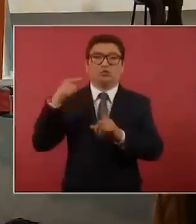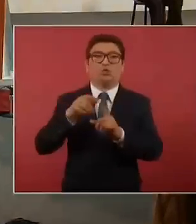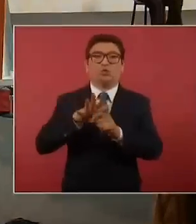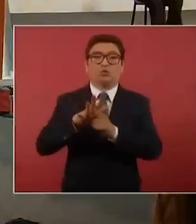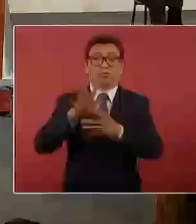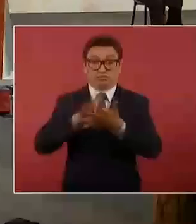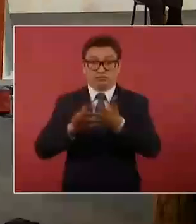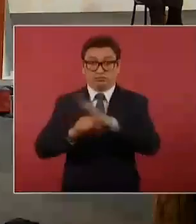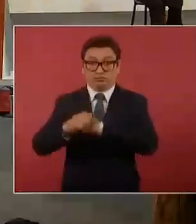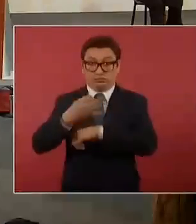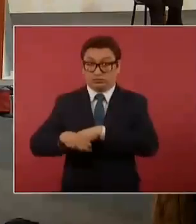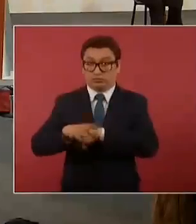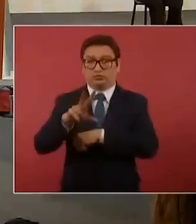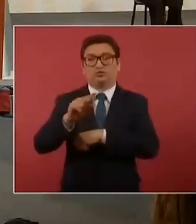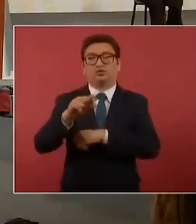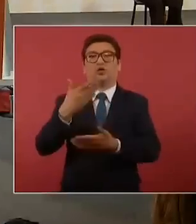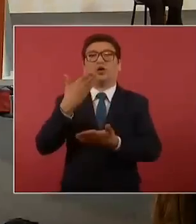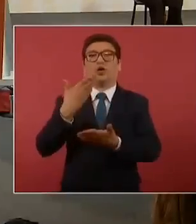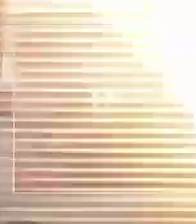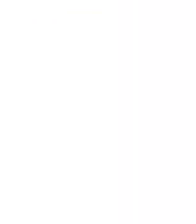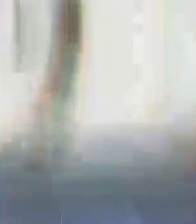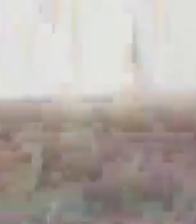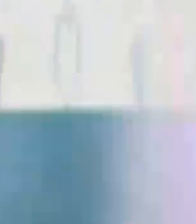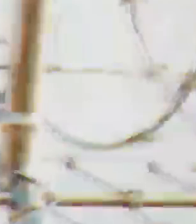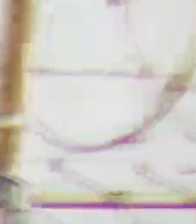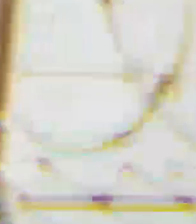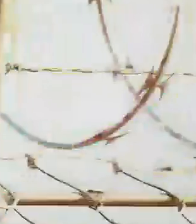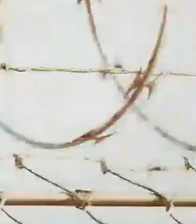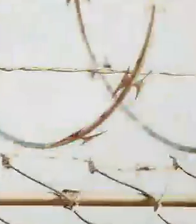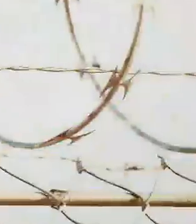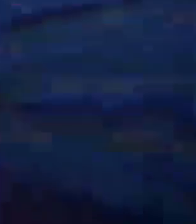preventiva, es el presidente de la República.